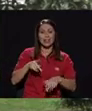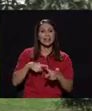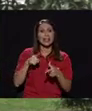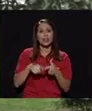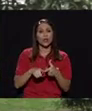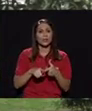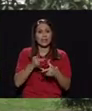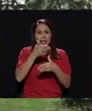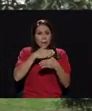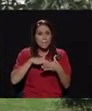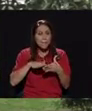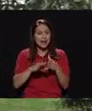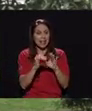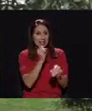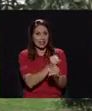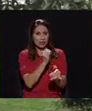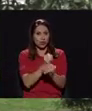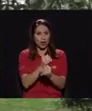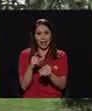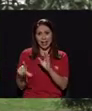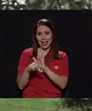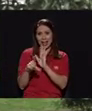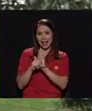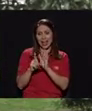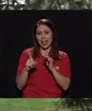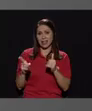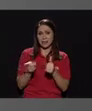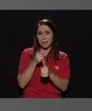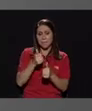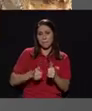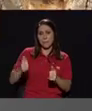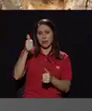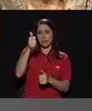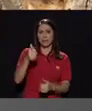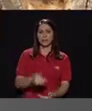Entonces la parte de institucionalidad, legalidad viene primero.